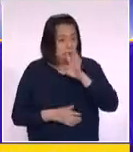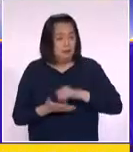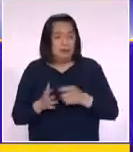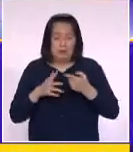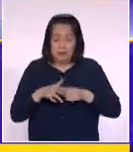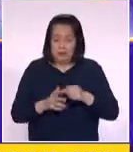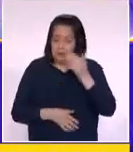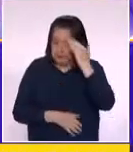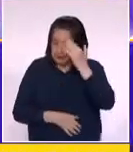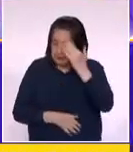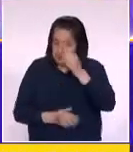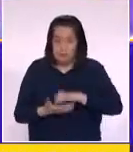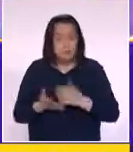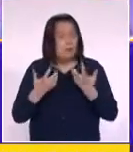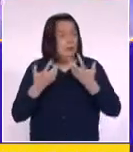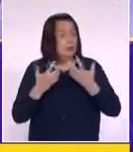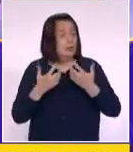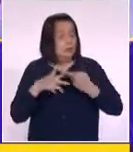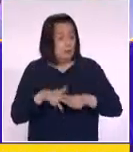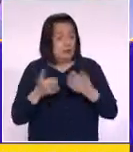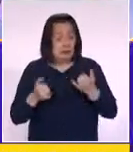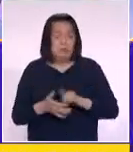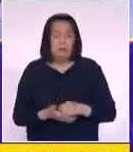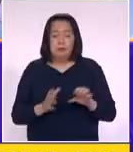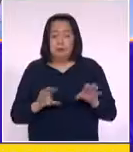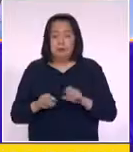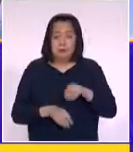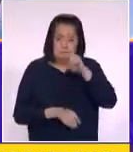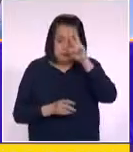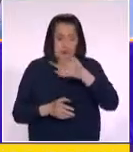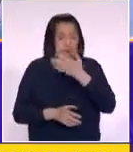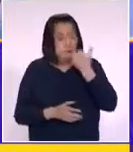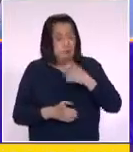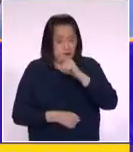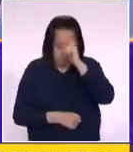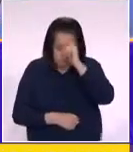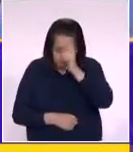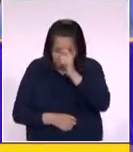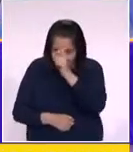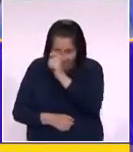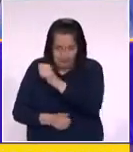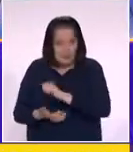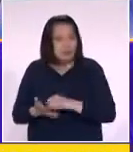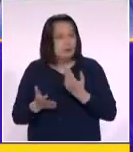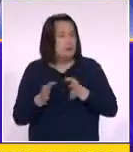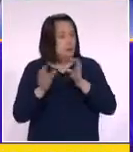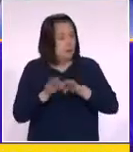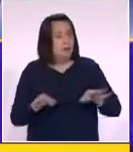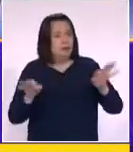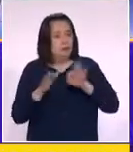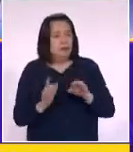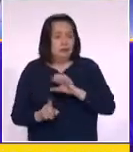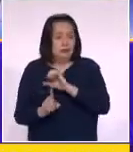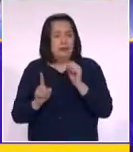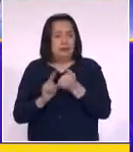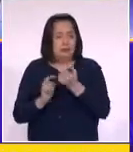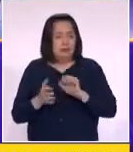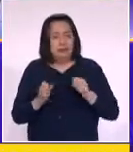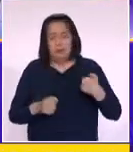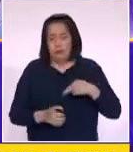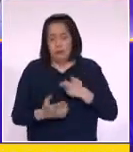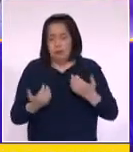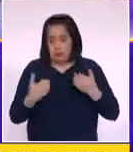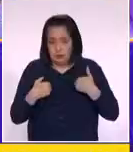inicio en el saludo al empezar la edición de hoy, por hacer un Perú mejor, reconociendo el valor importante en la sociedad que